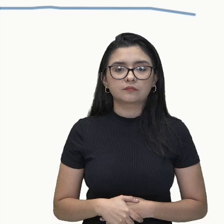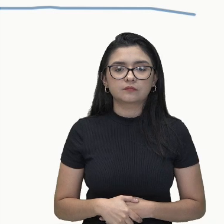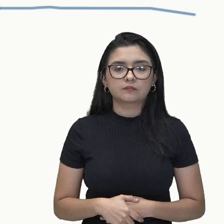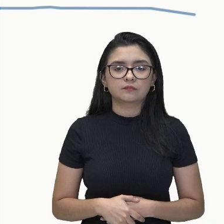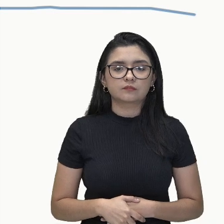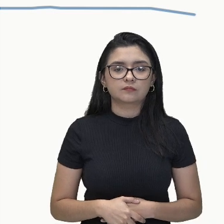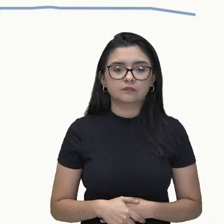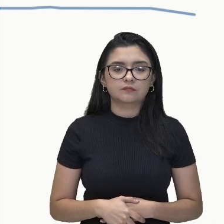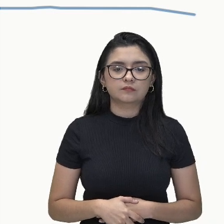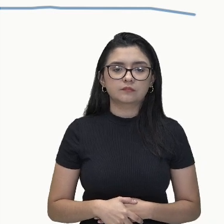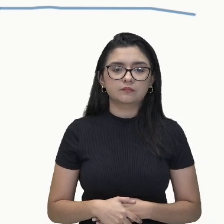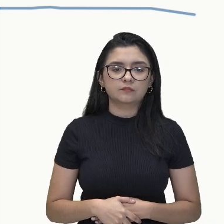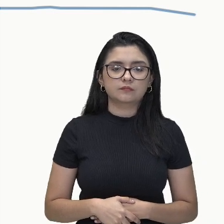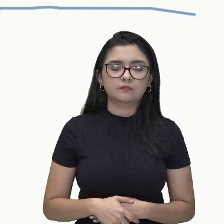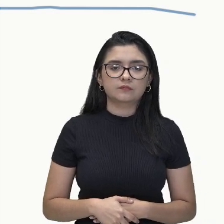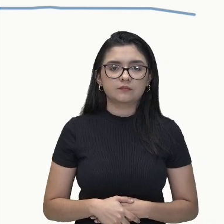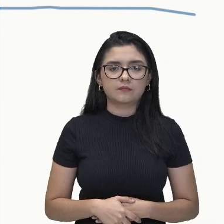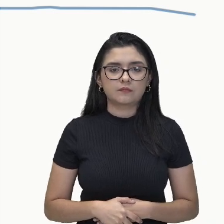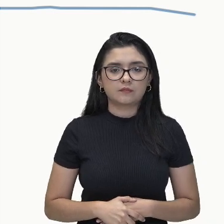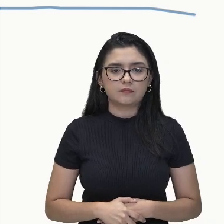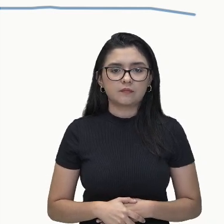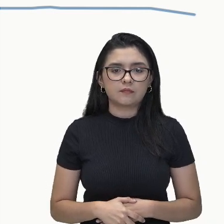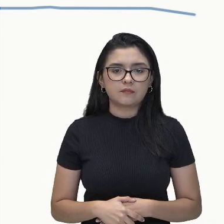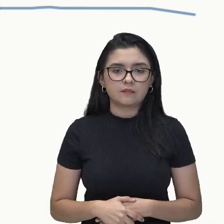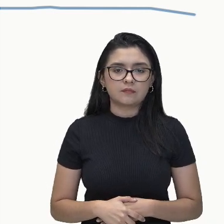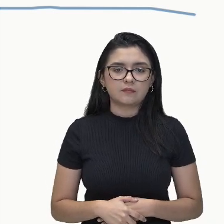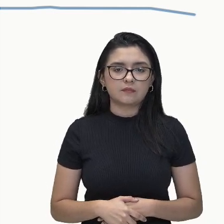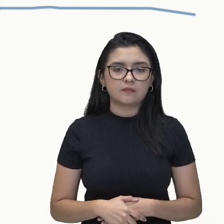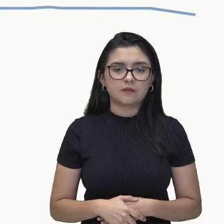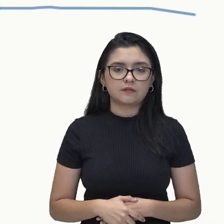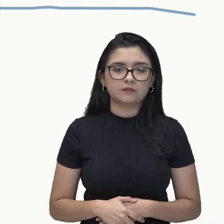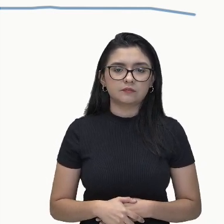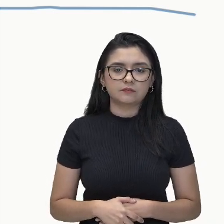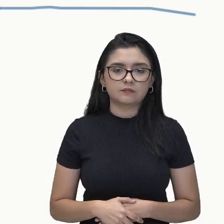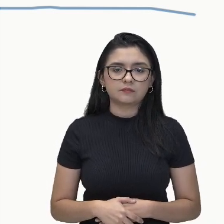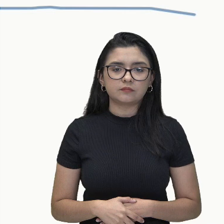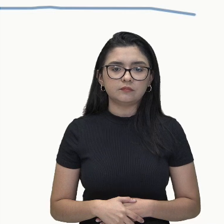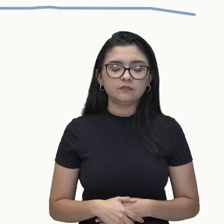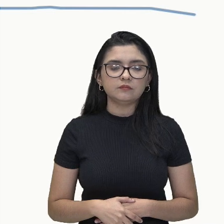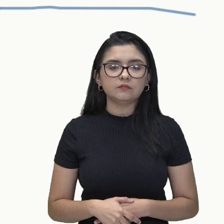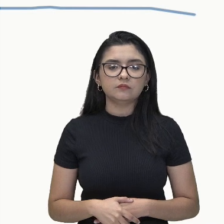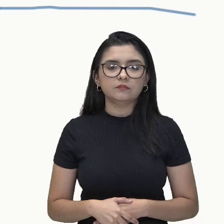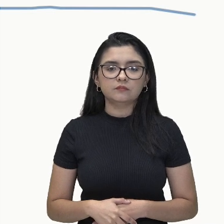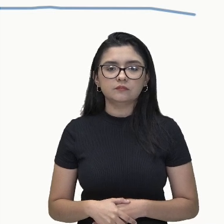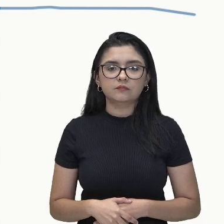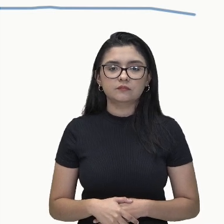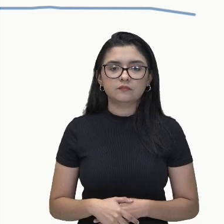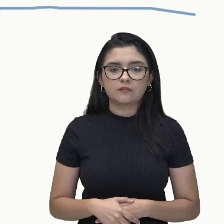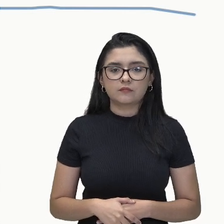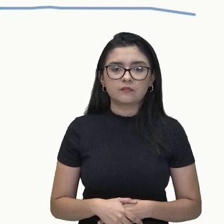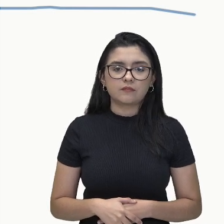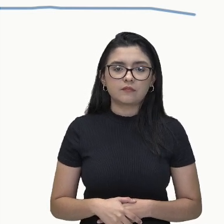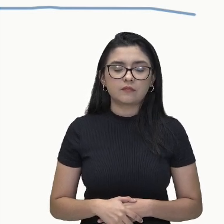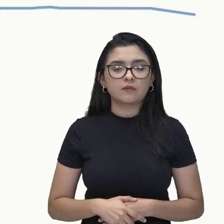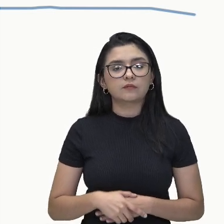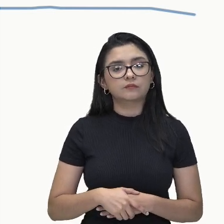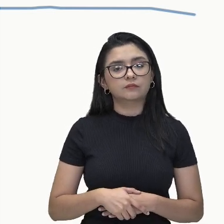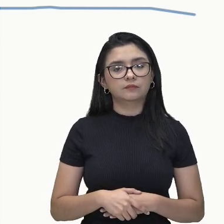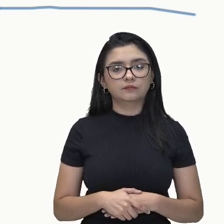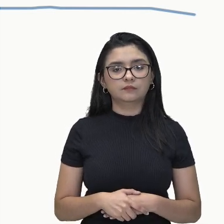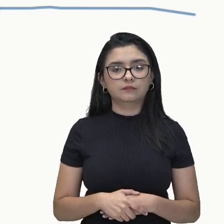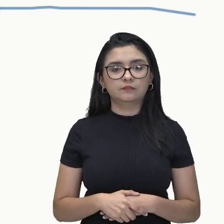como dije est no cambian maner ninguna domingo nuestro domingo